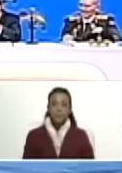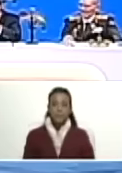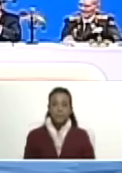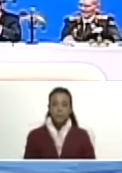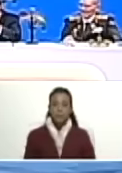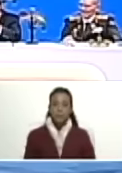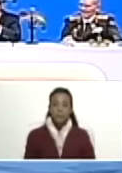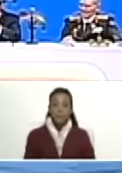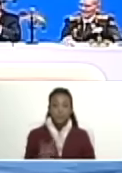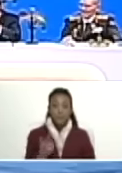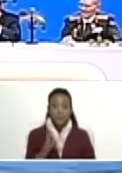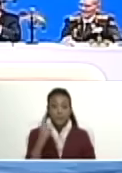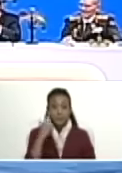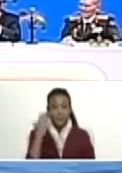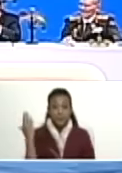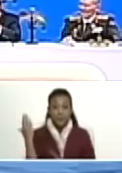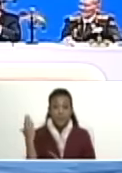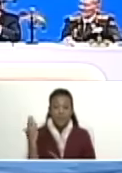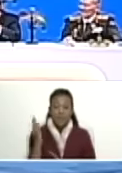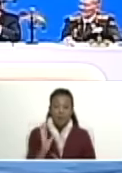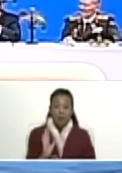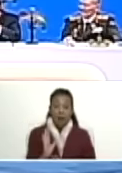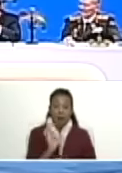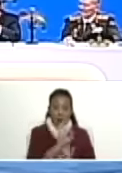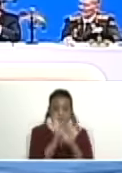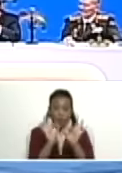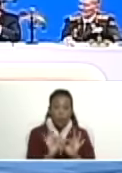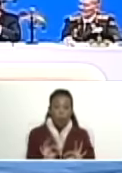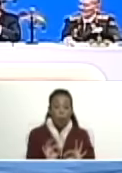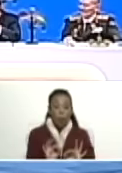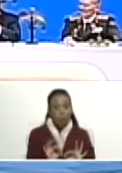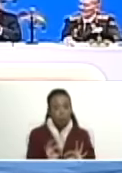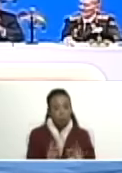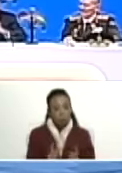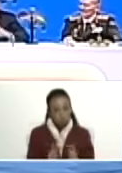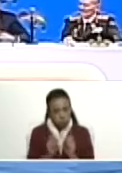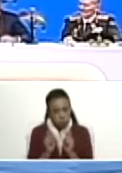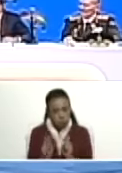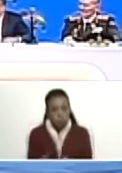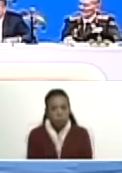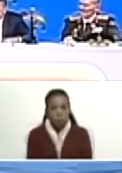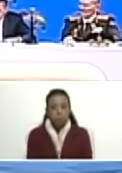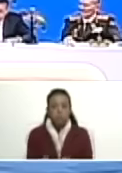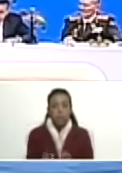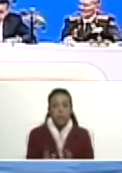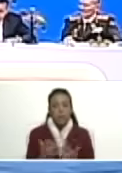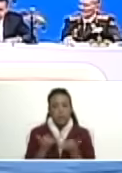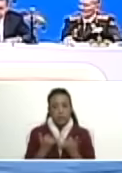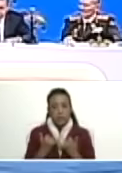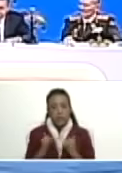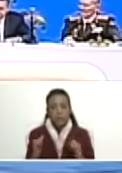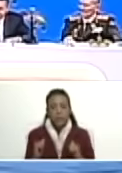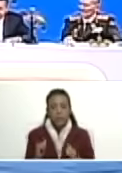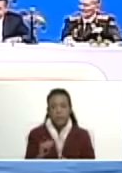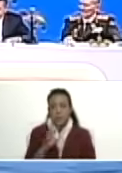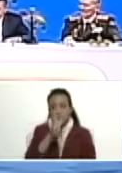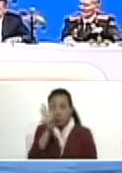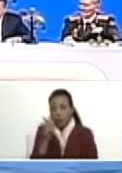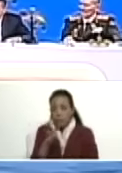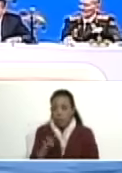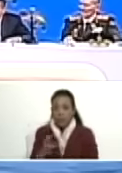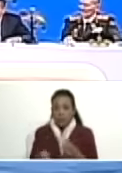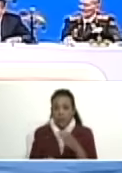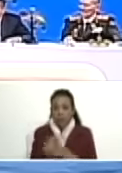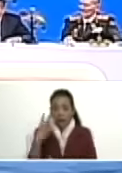Y se dan los pasos, se les concede la autonomía, la independencia, se crea